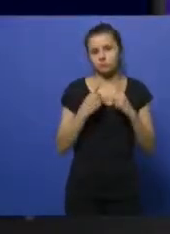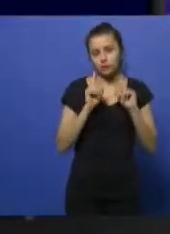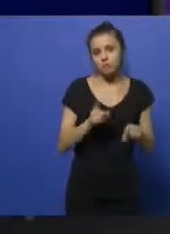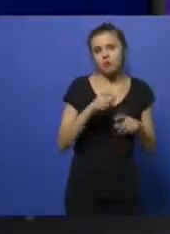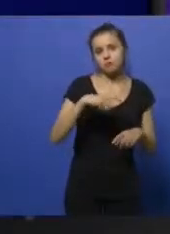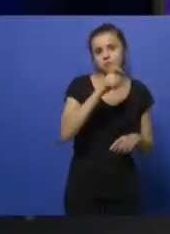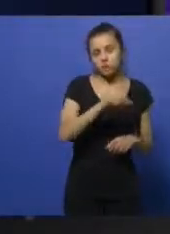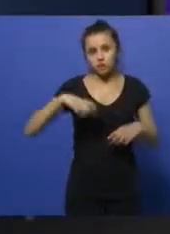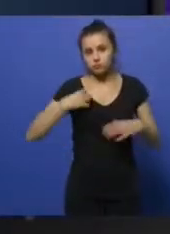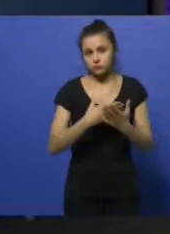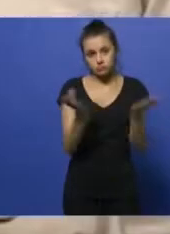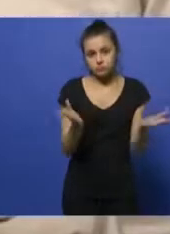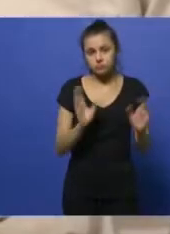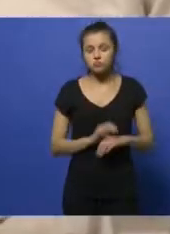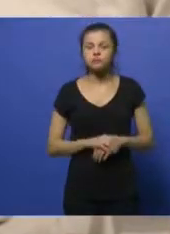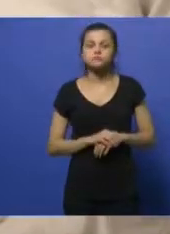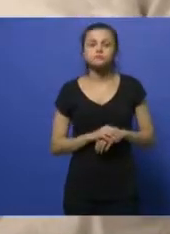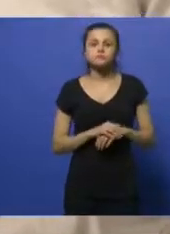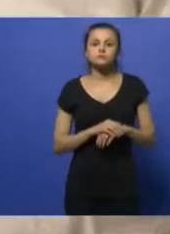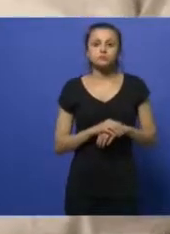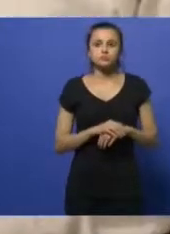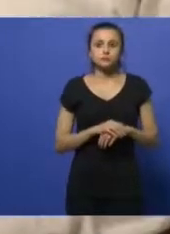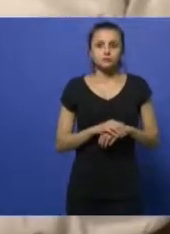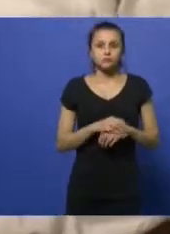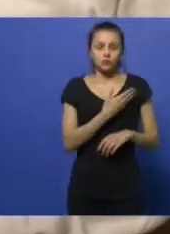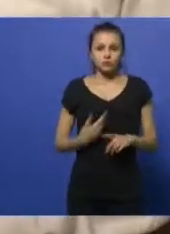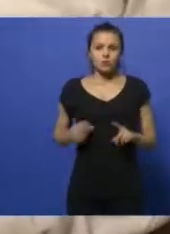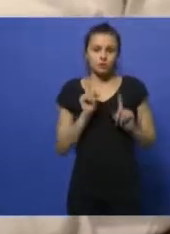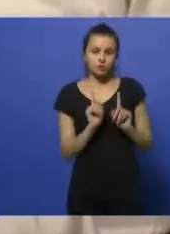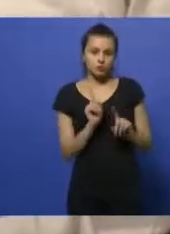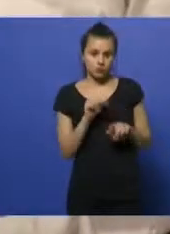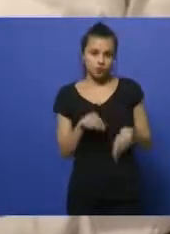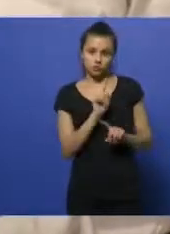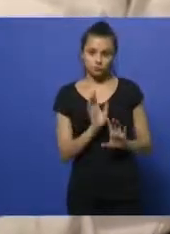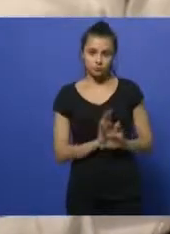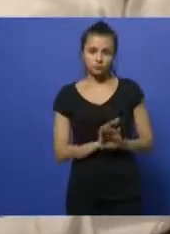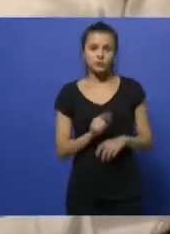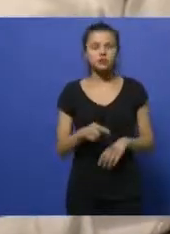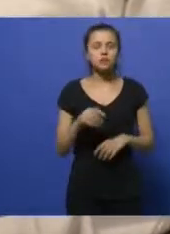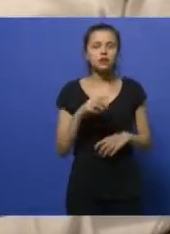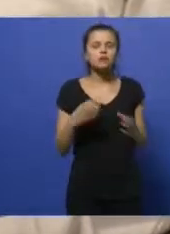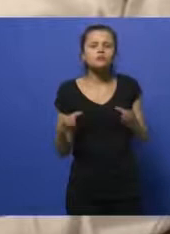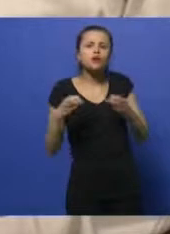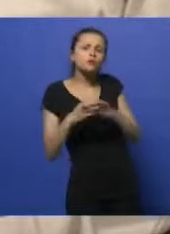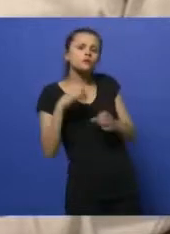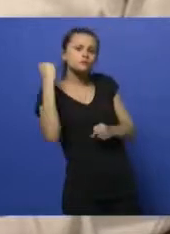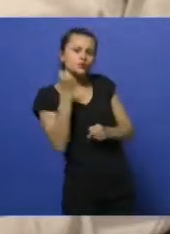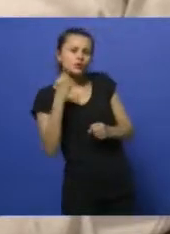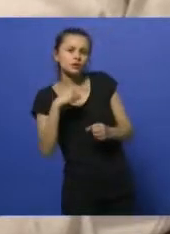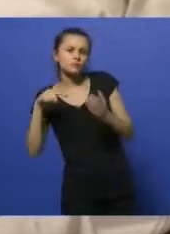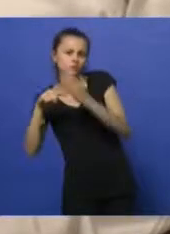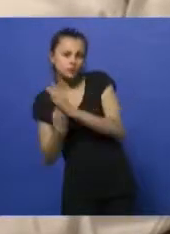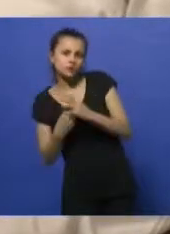este gobierno. Jorge, decía que en estos días hubo una reunión importante en la ciudad de Buenos Aires, donde